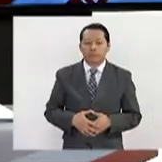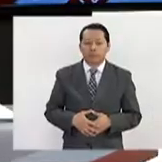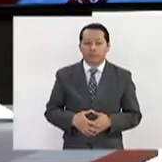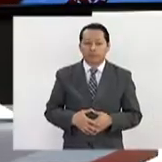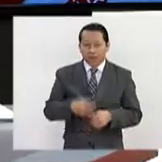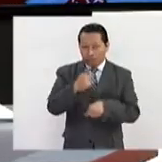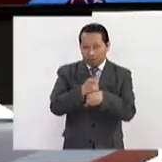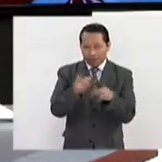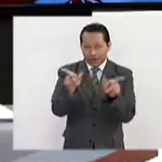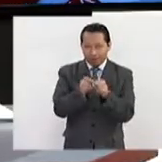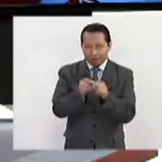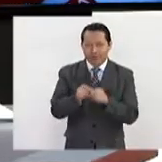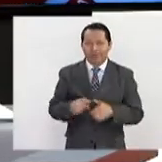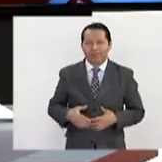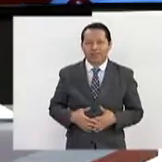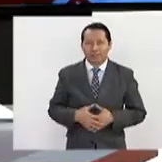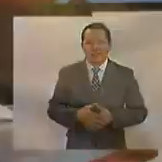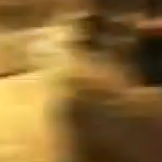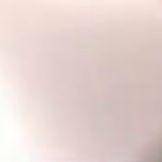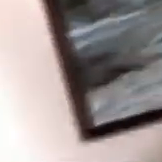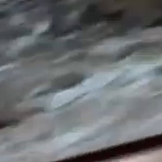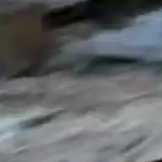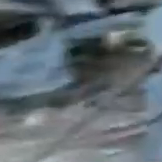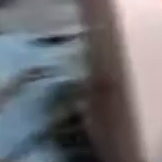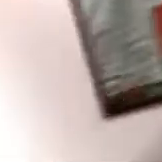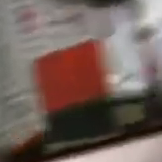Vamos a nuestro primer resumen.